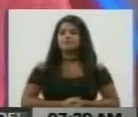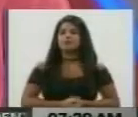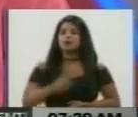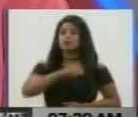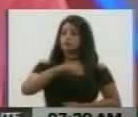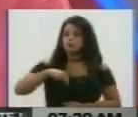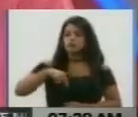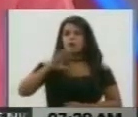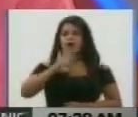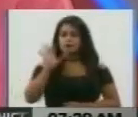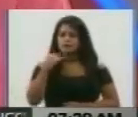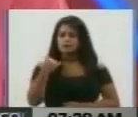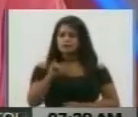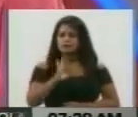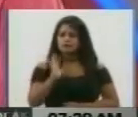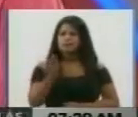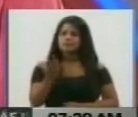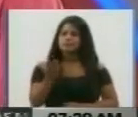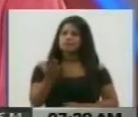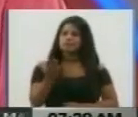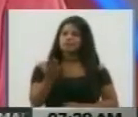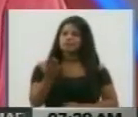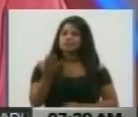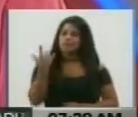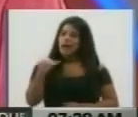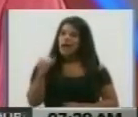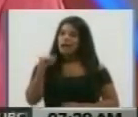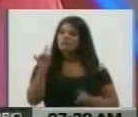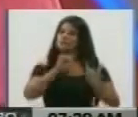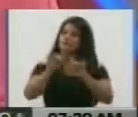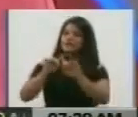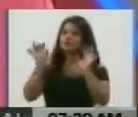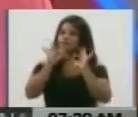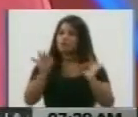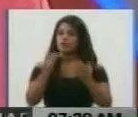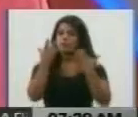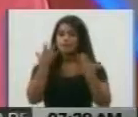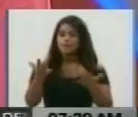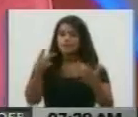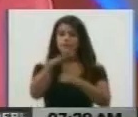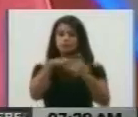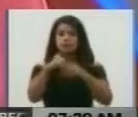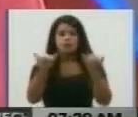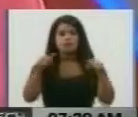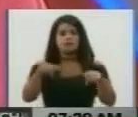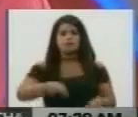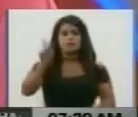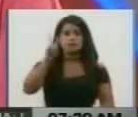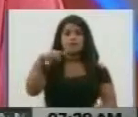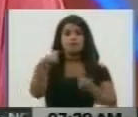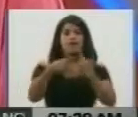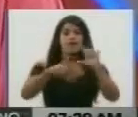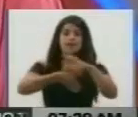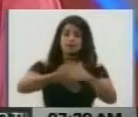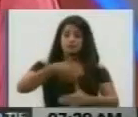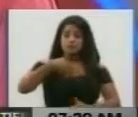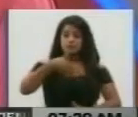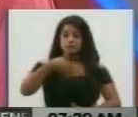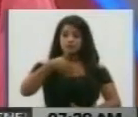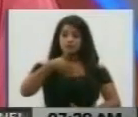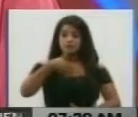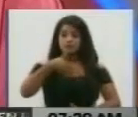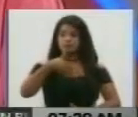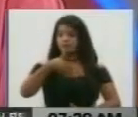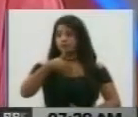tenemos varias maneras de, digamos, observar lo que estamos viviendo en este momento en Venezuela, en América Latina. Una